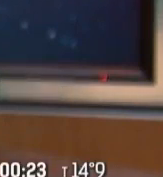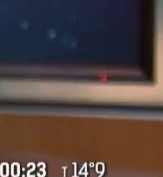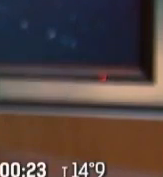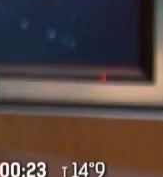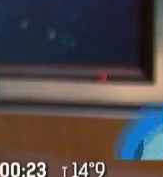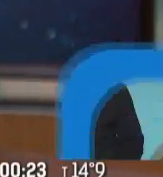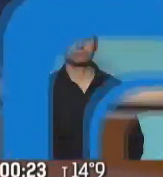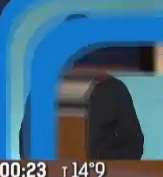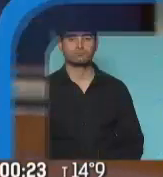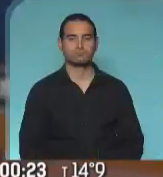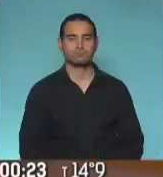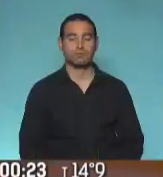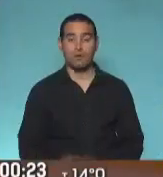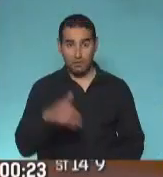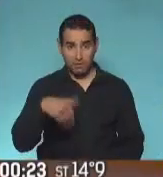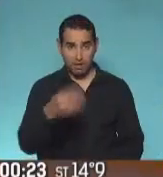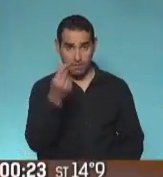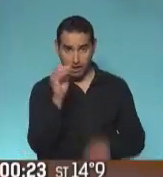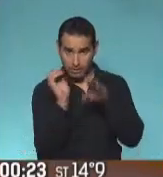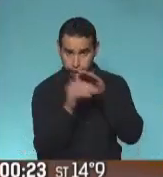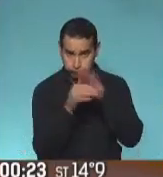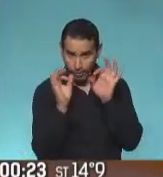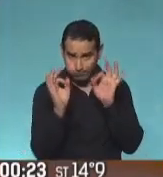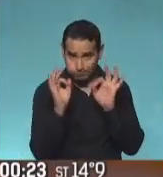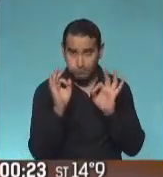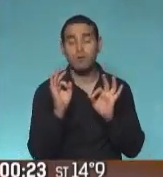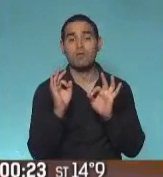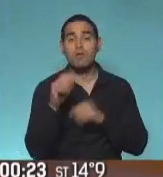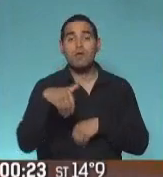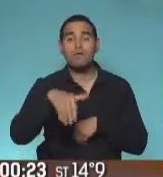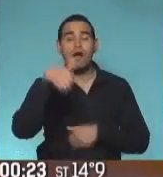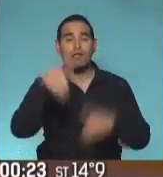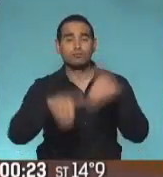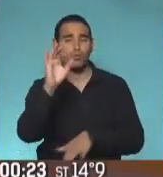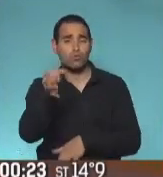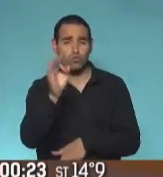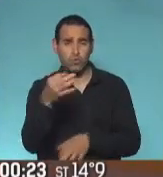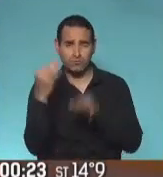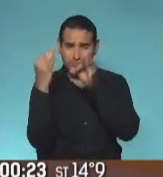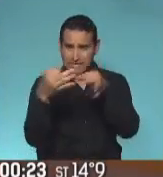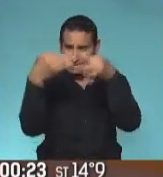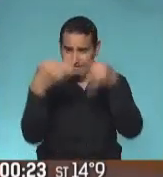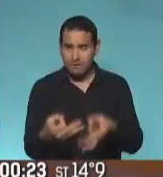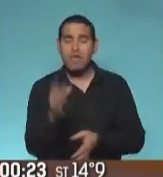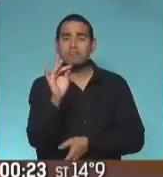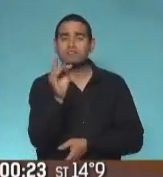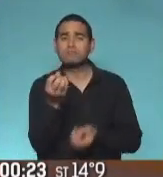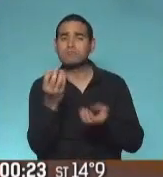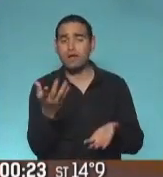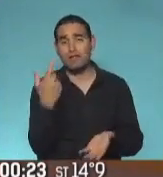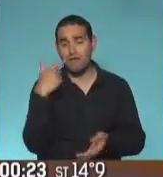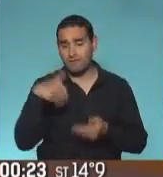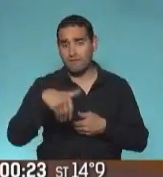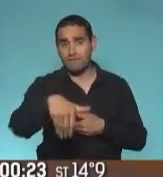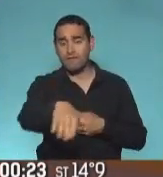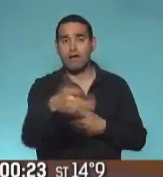¿Habrá reservas suficientes? ¿Llegaremos a las elecciones de octubre, a diciembre? ¿Qué es lo que va a